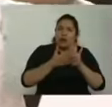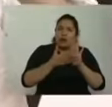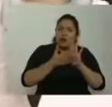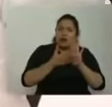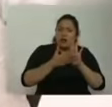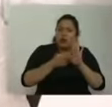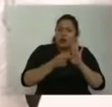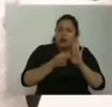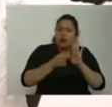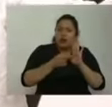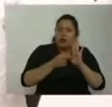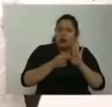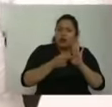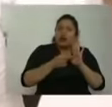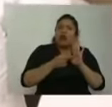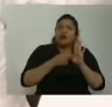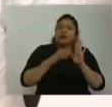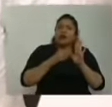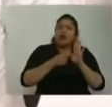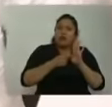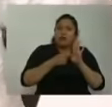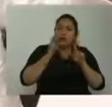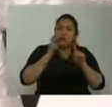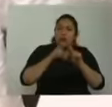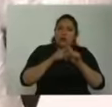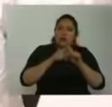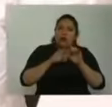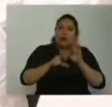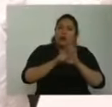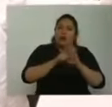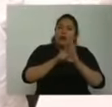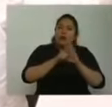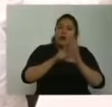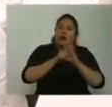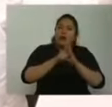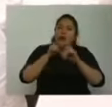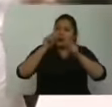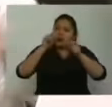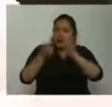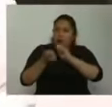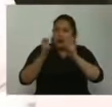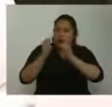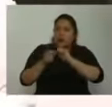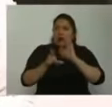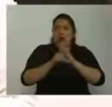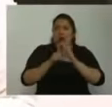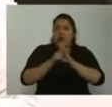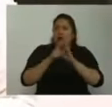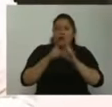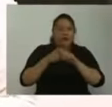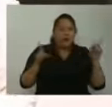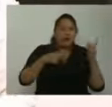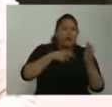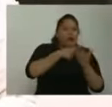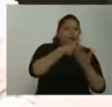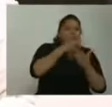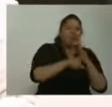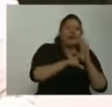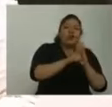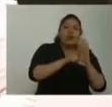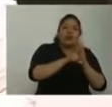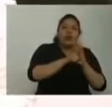es a qué ley se le va a hacer la modificación, porque es que este proyecto de ley lo que le da